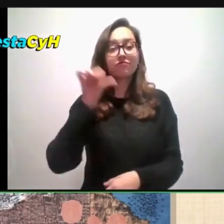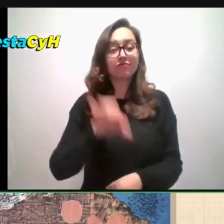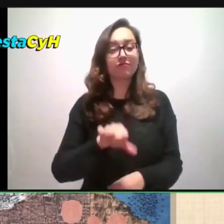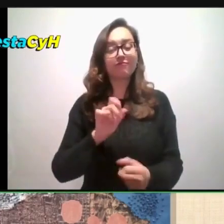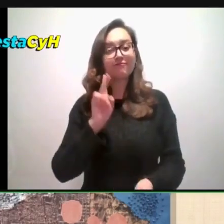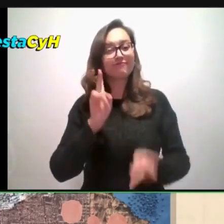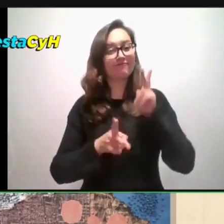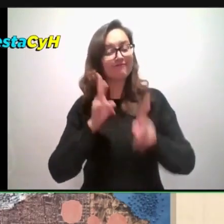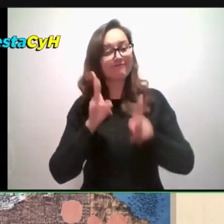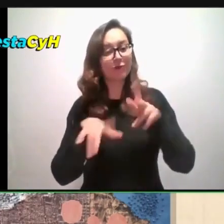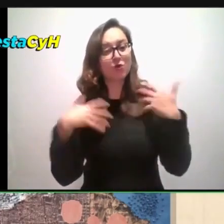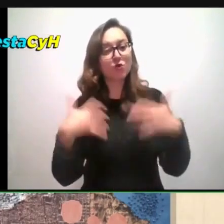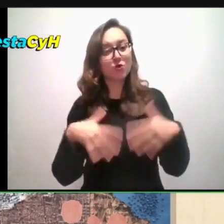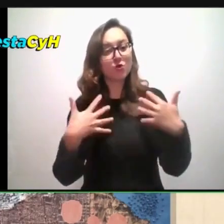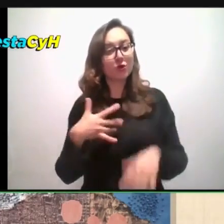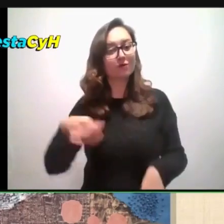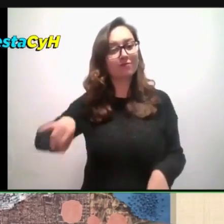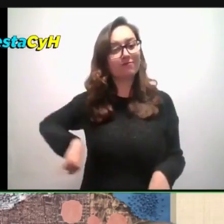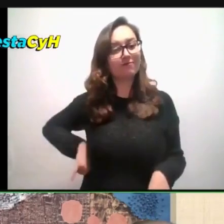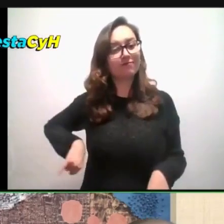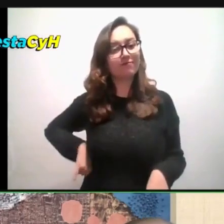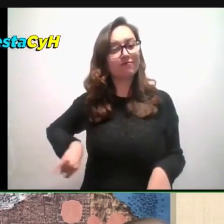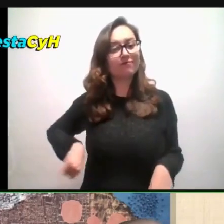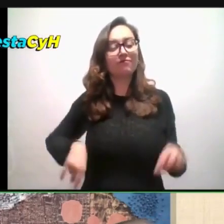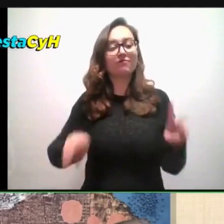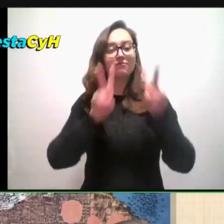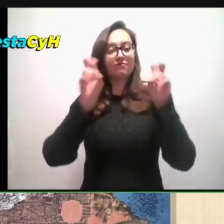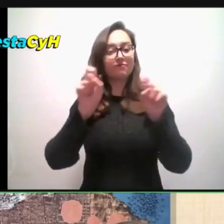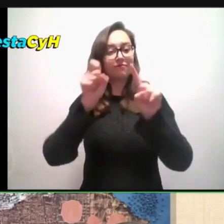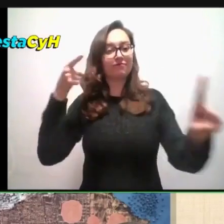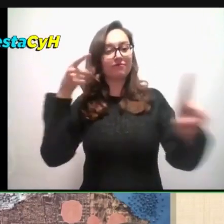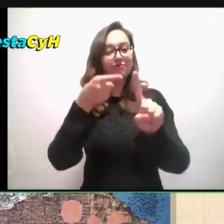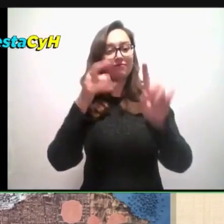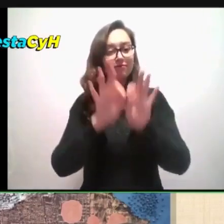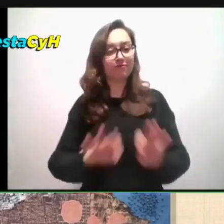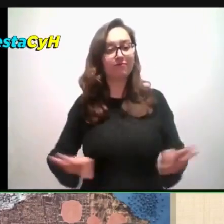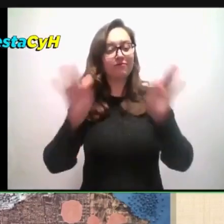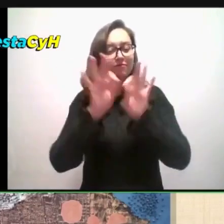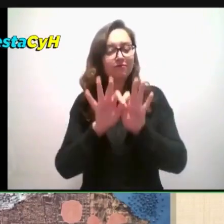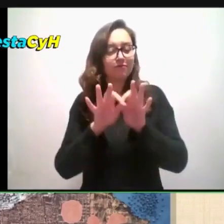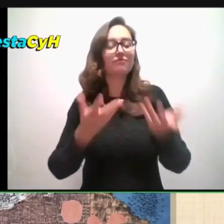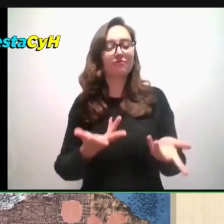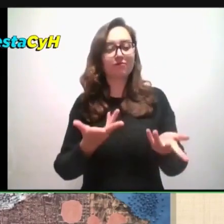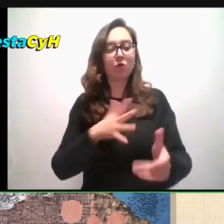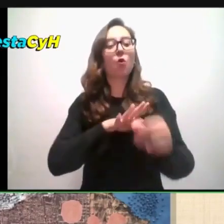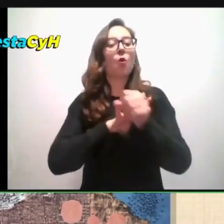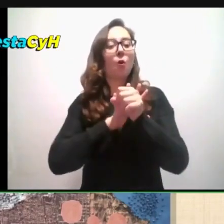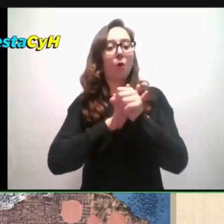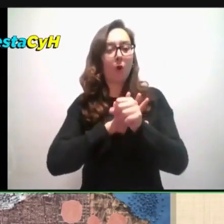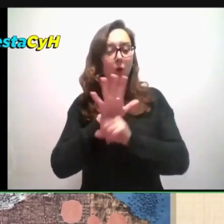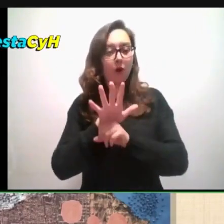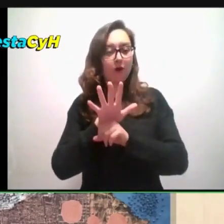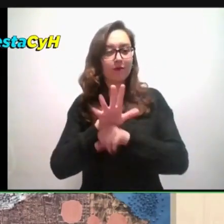muy interesante sobre el tema central de esta fiesta de las ciencias y las humanidades, que es medicina